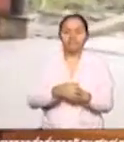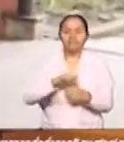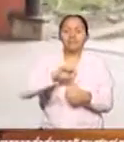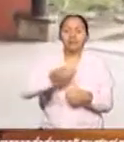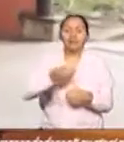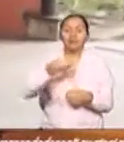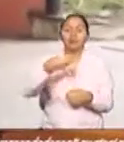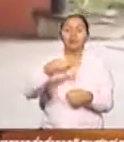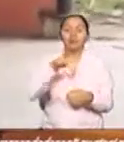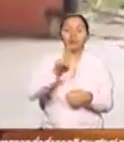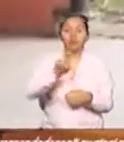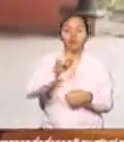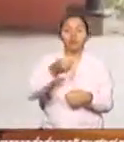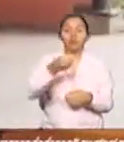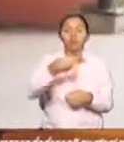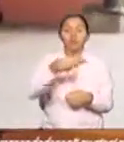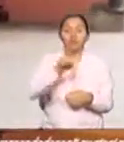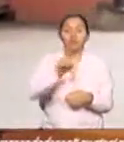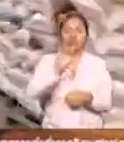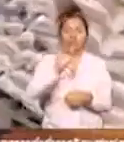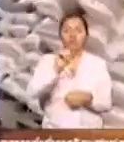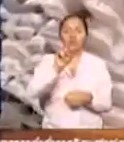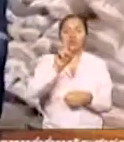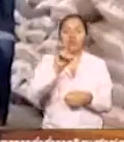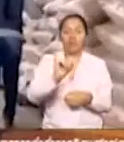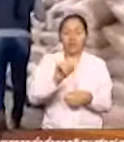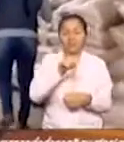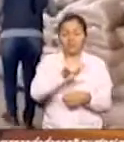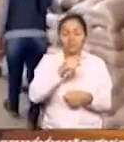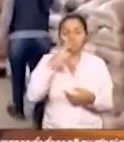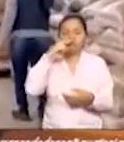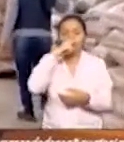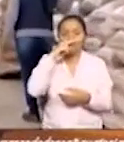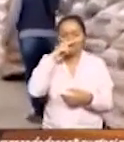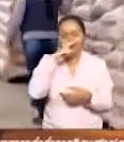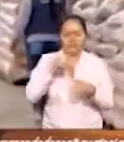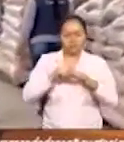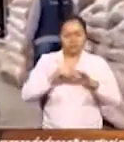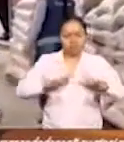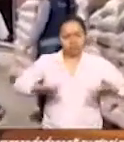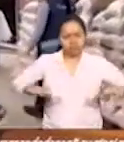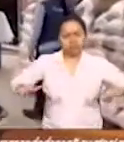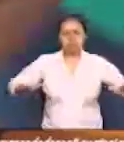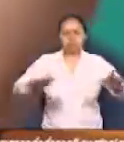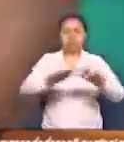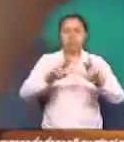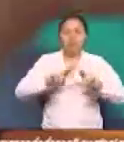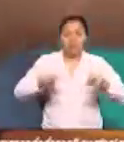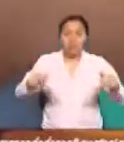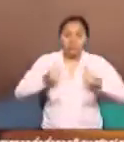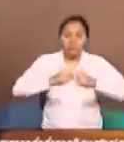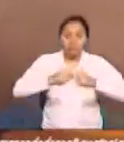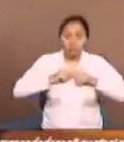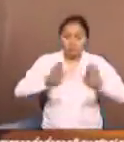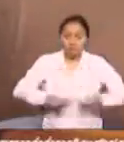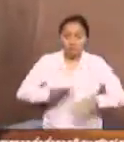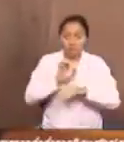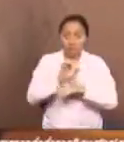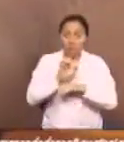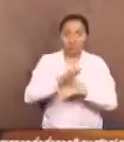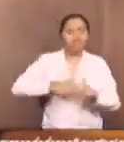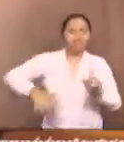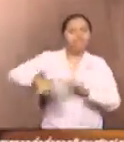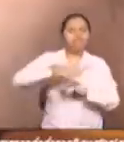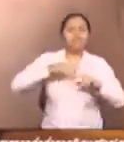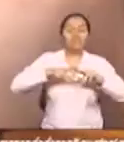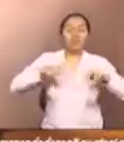Chuchufindi, provincia de Sucumbíos, territorio fértil y próspero donde crece gran parte de la riqueza natural de nuestra patria. En este escenario